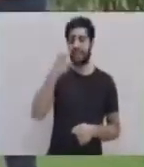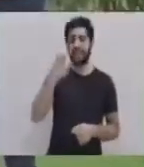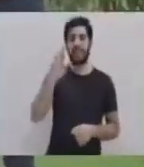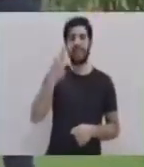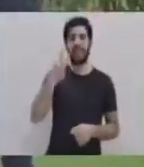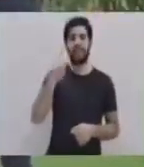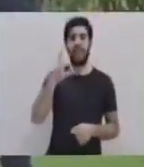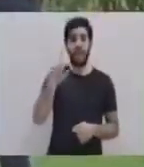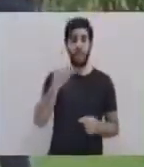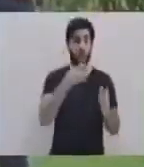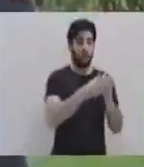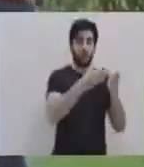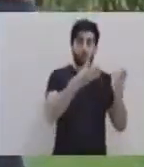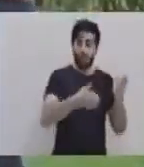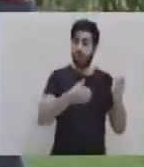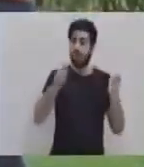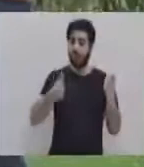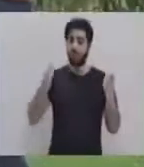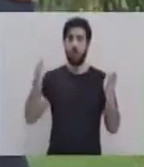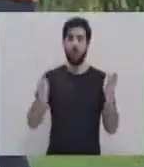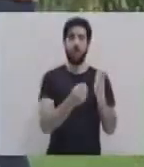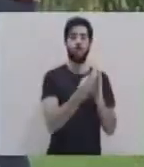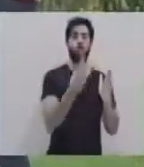de concavidad.